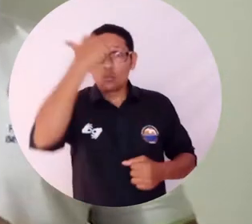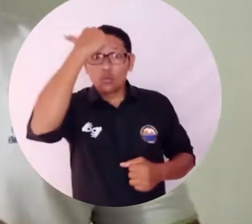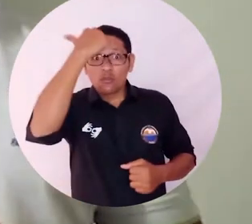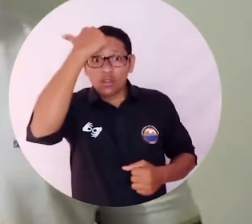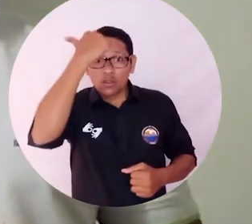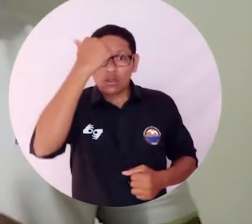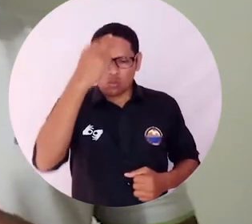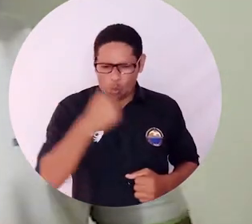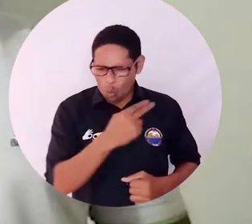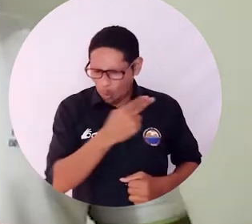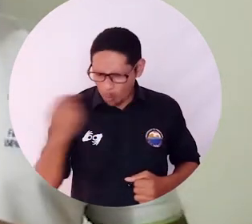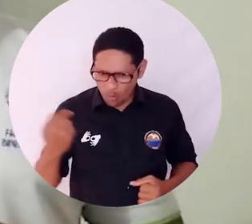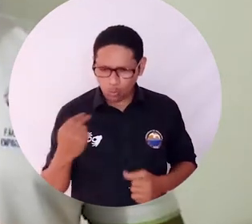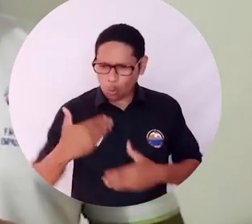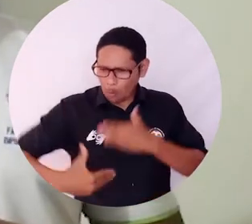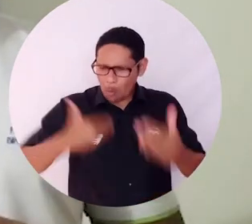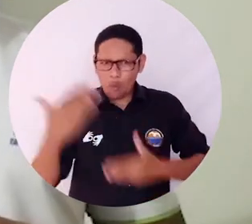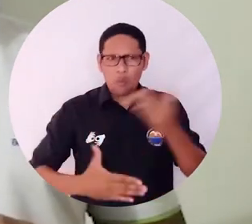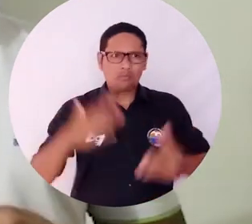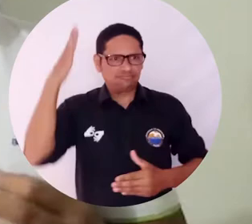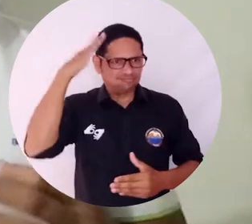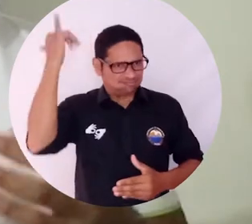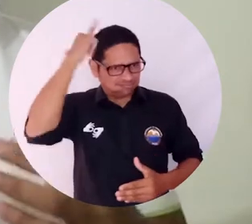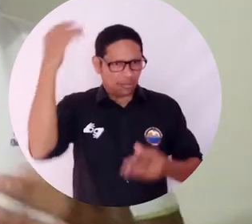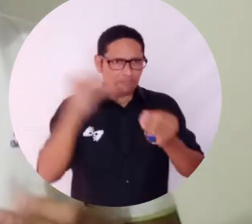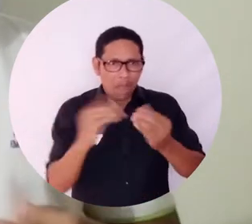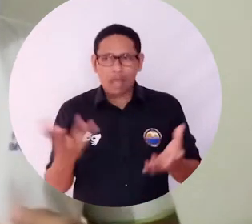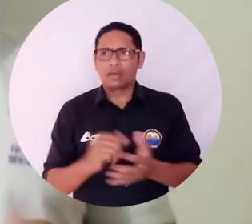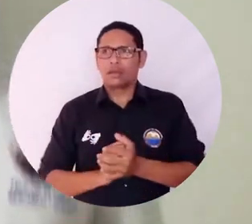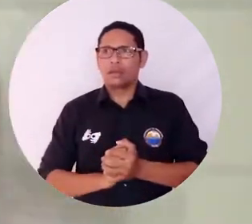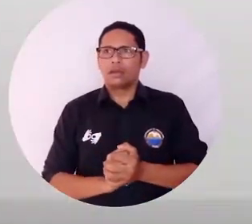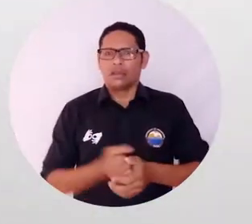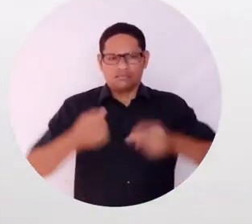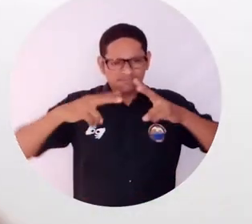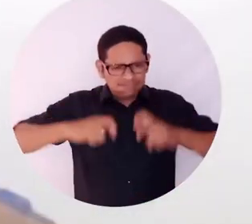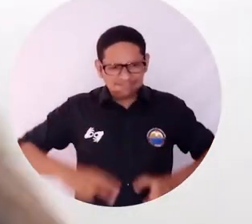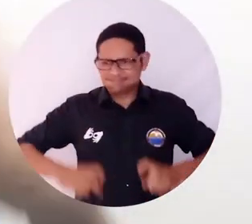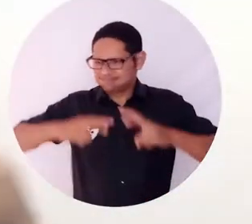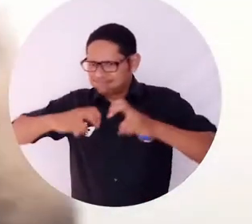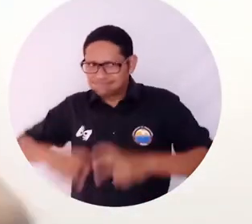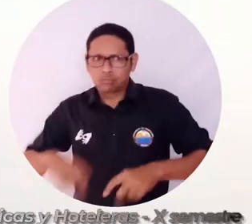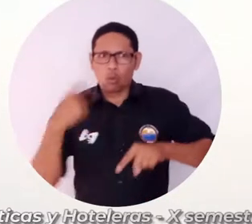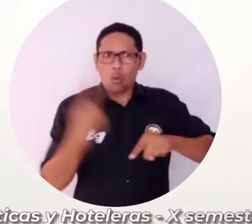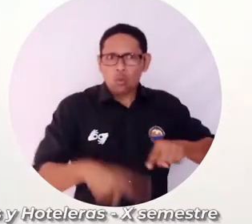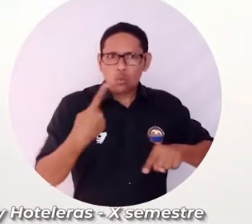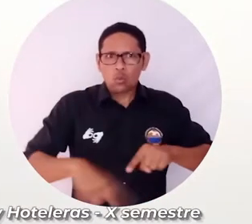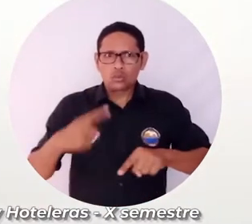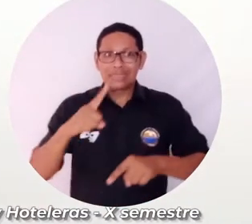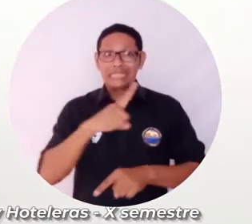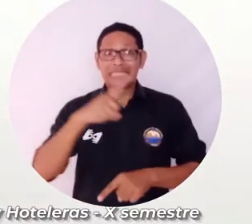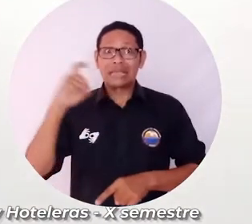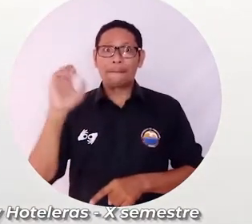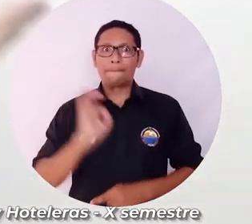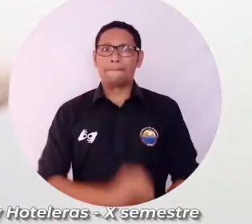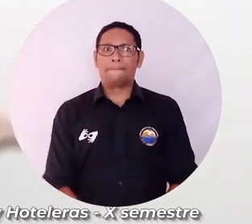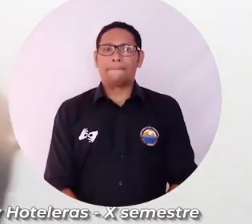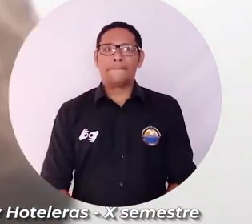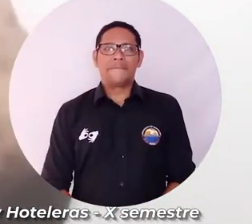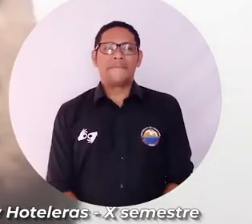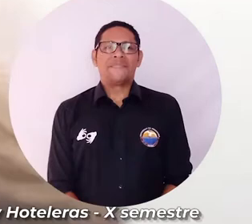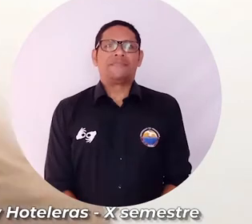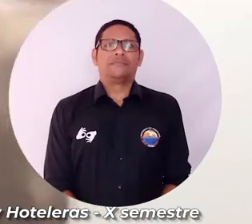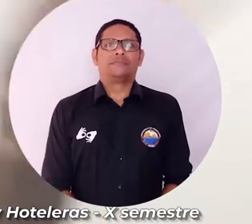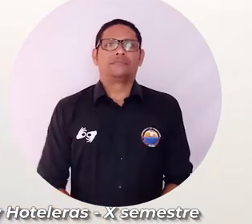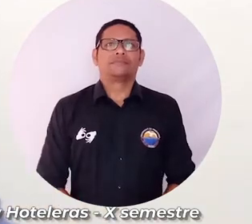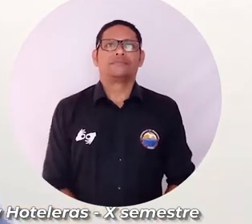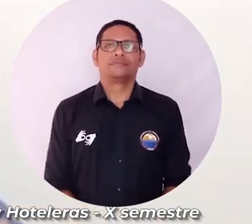procesos académicos y con la investigación desde las aulas de clase. Les deseo un 100% de felicidad en la celebración de